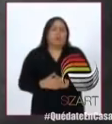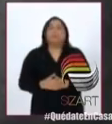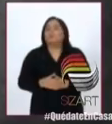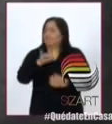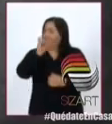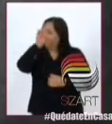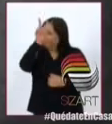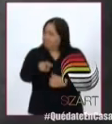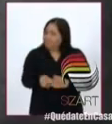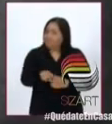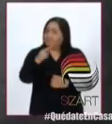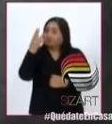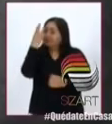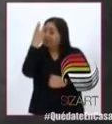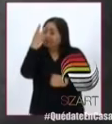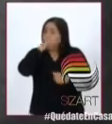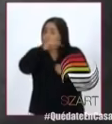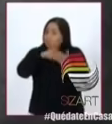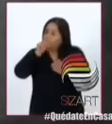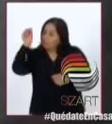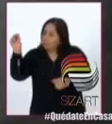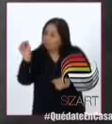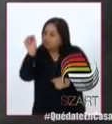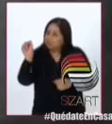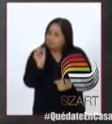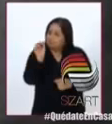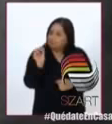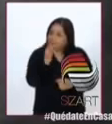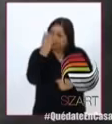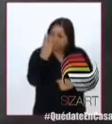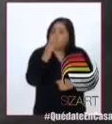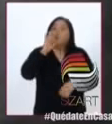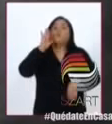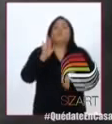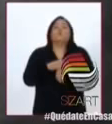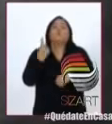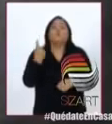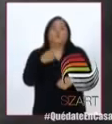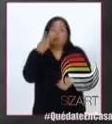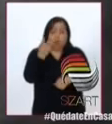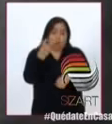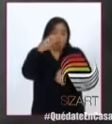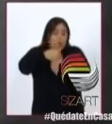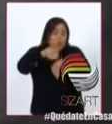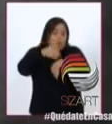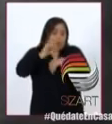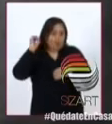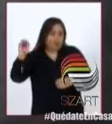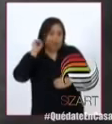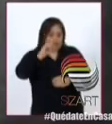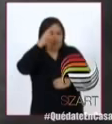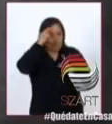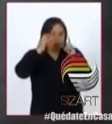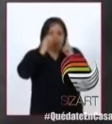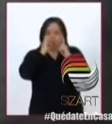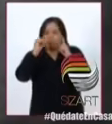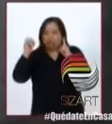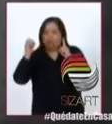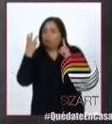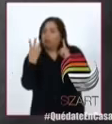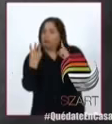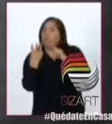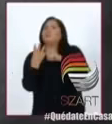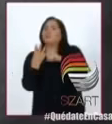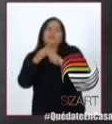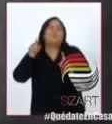Exacto, se recorre tres lugares hacia la izquierda, ya que ese es el número de ceros que tiene el divisor, lo cual da